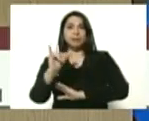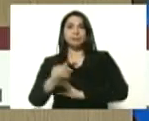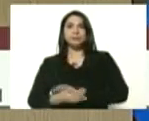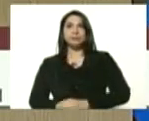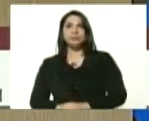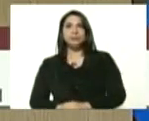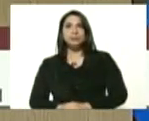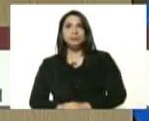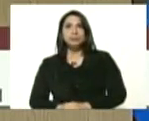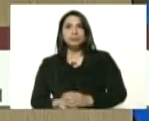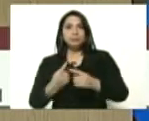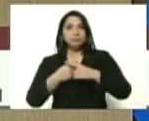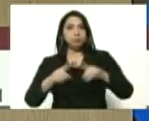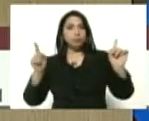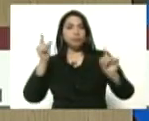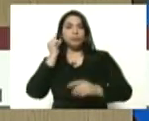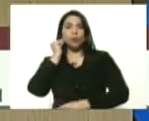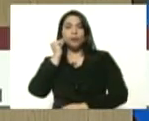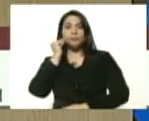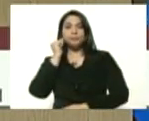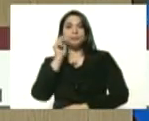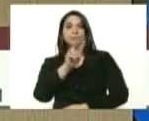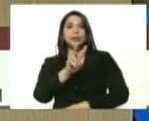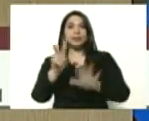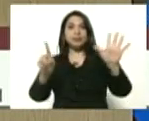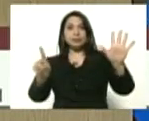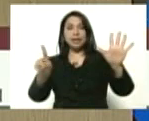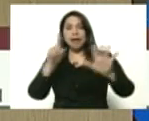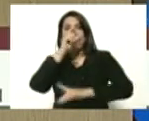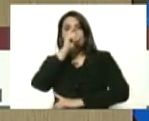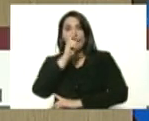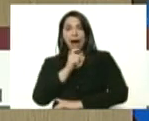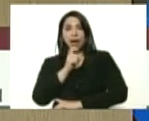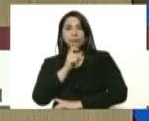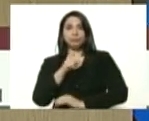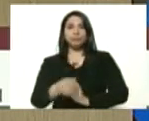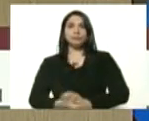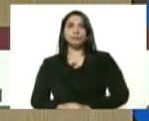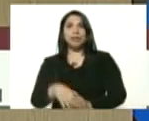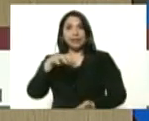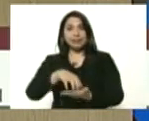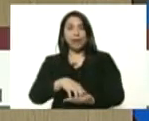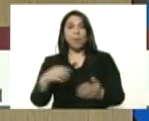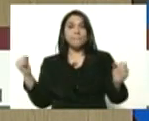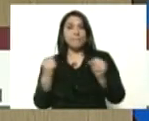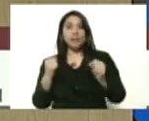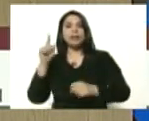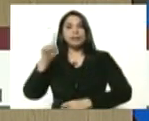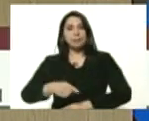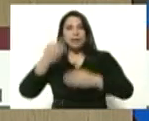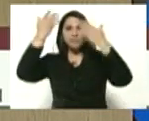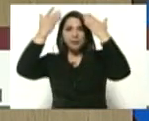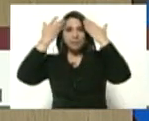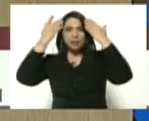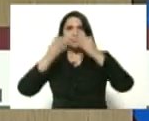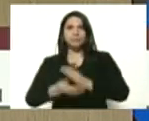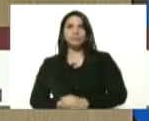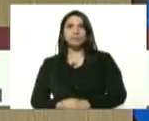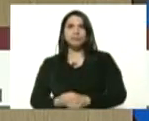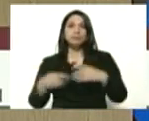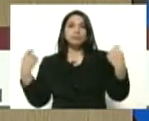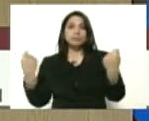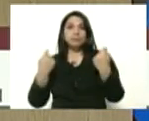correspondiente. Otra mujer de 26 años del estado de Mérida, municipio Campo Elías, enfermera también, que en la